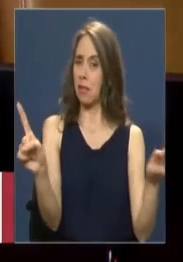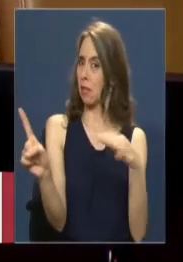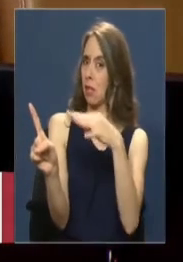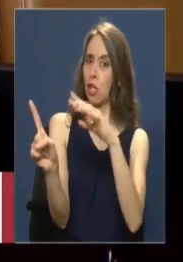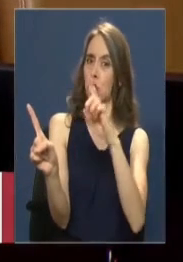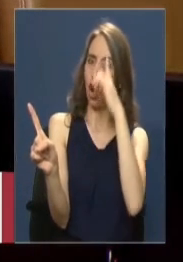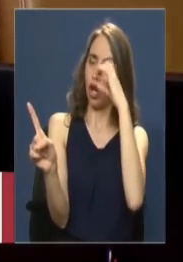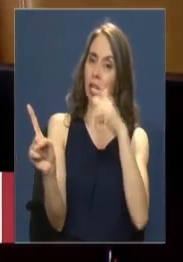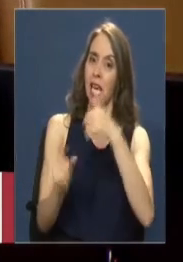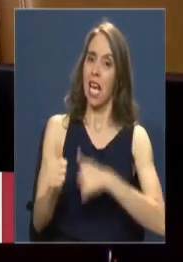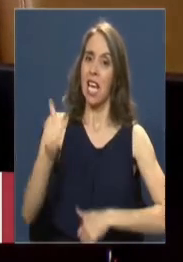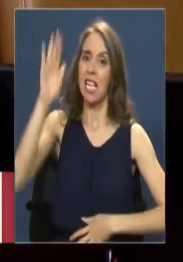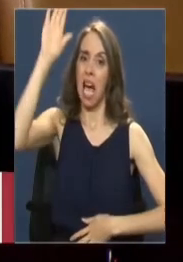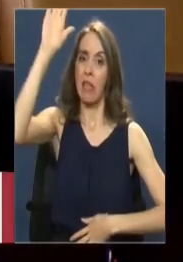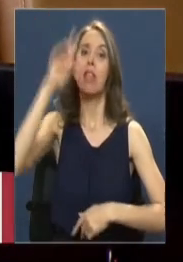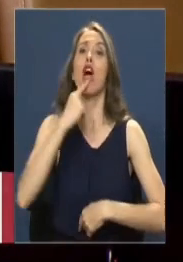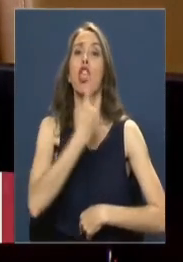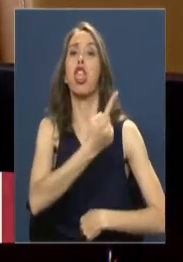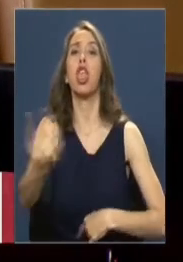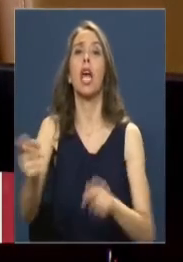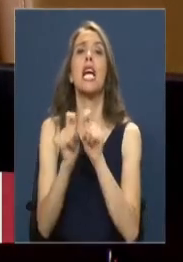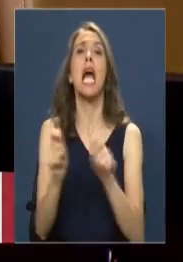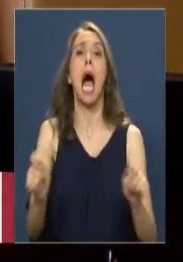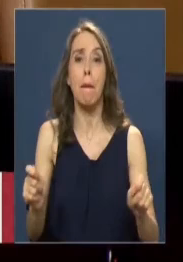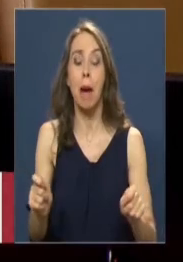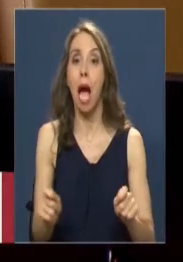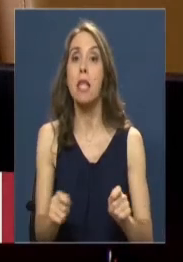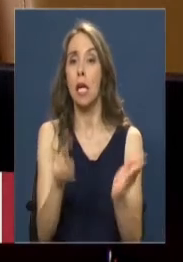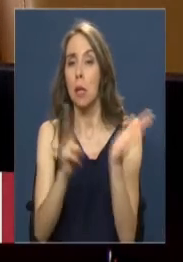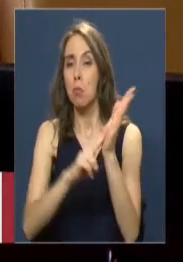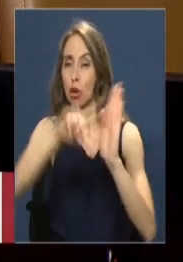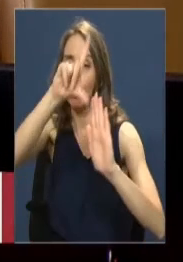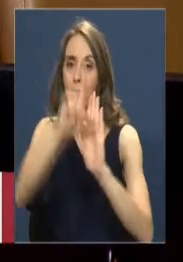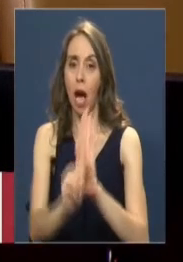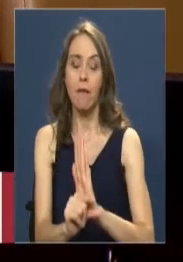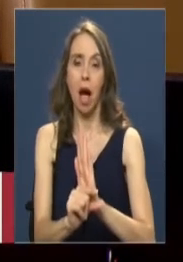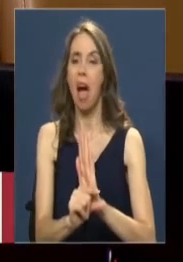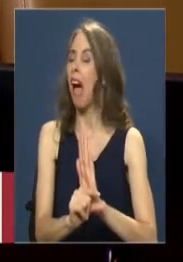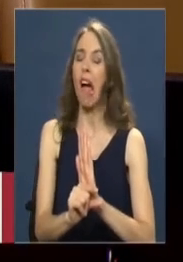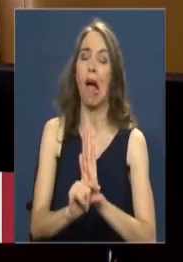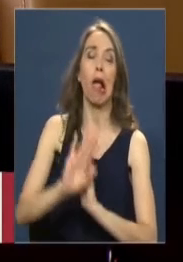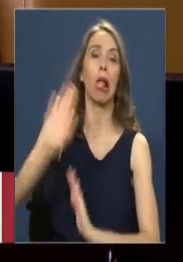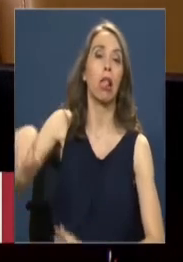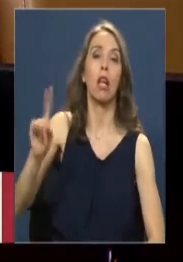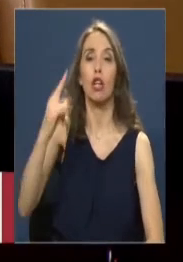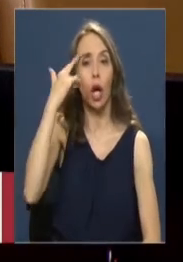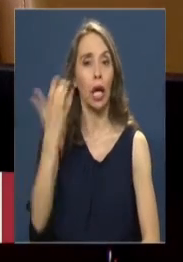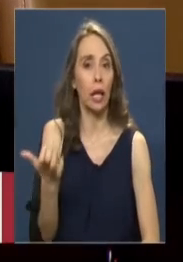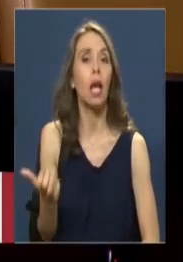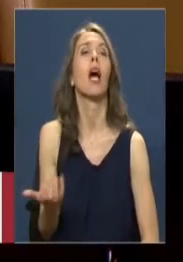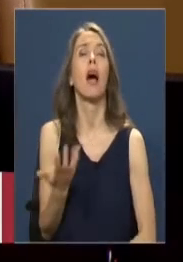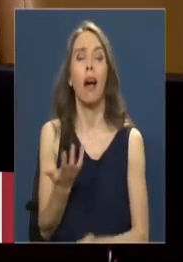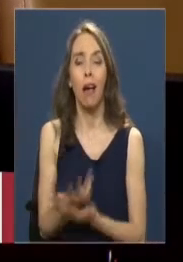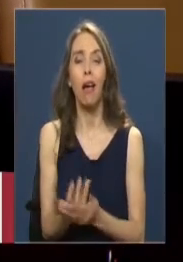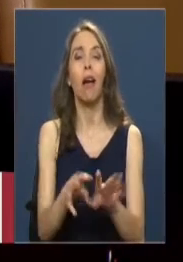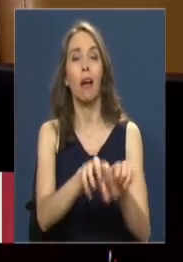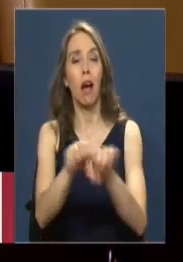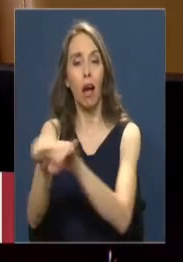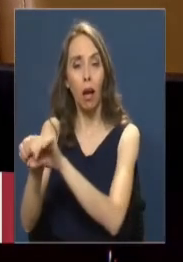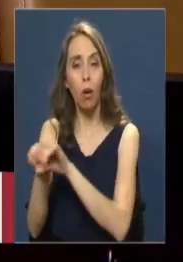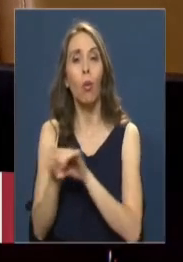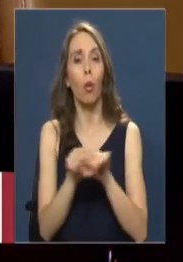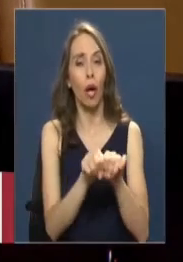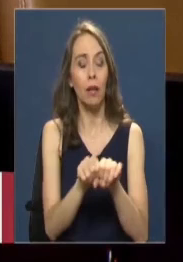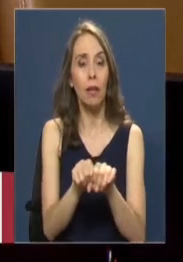Nadie le va a creer al candidato que en campaña proponga rebaja tributaria. Y es porque hay consenso, ha avanzado el